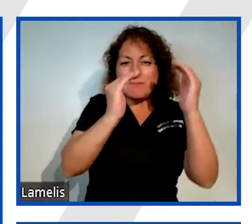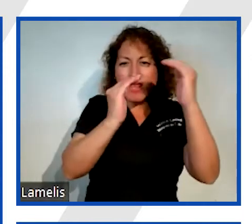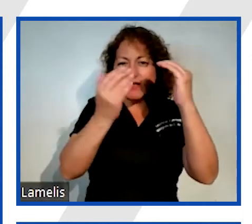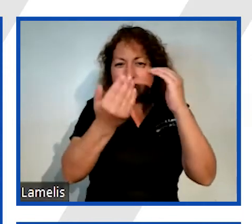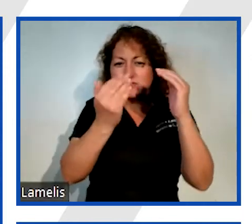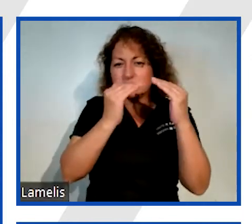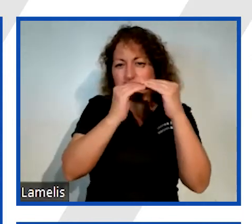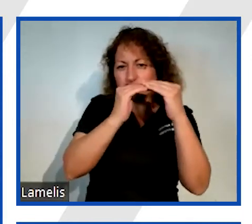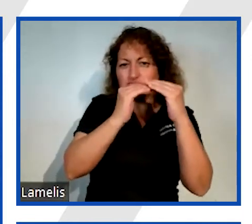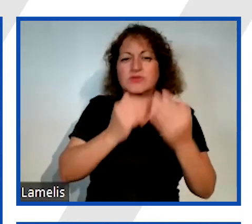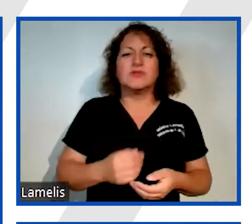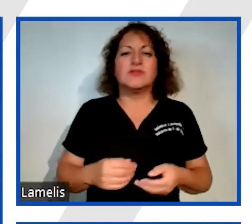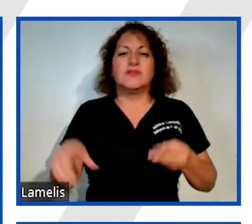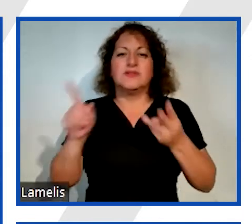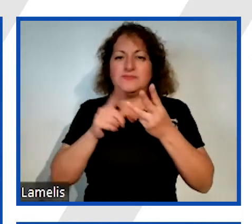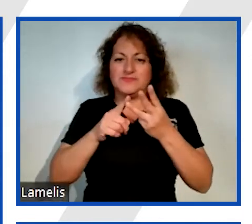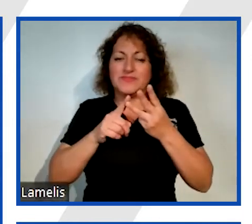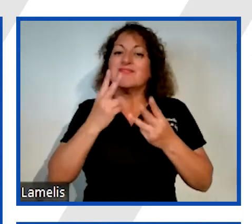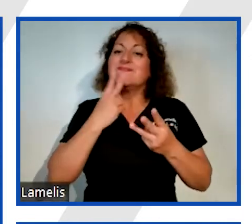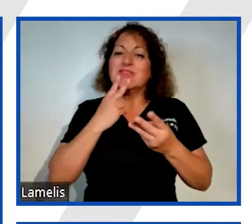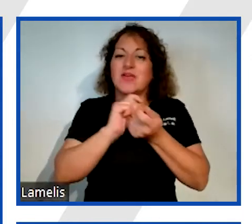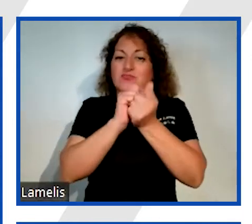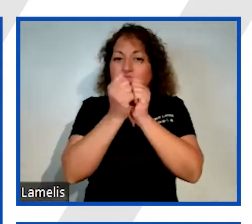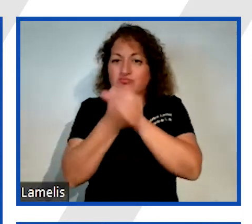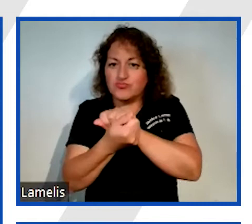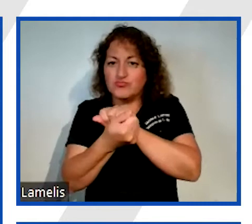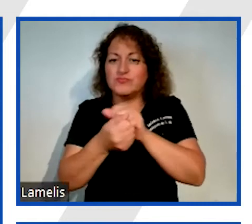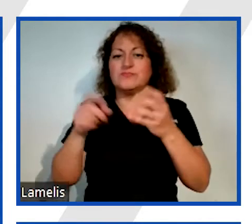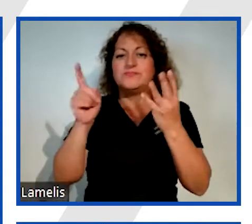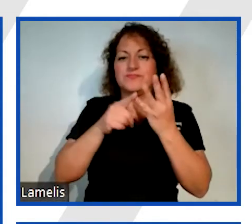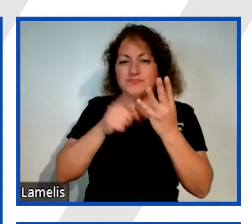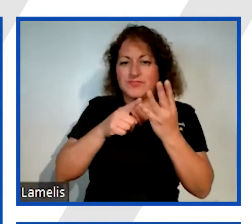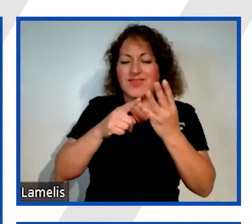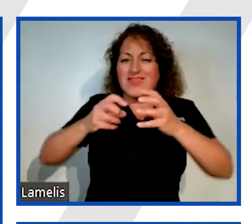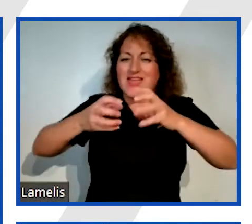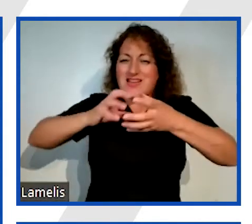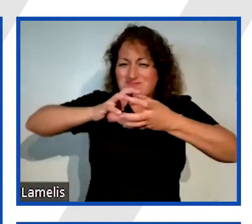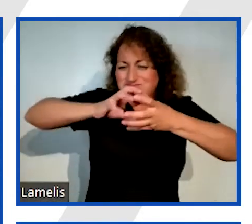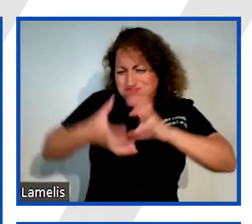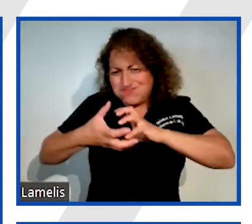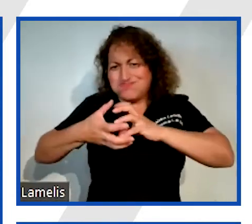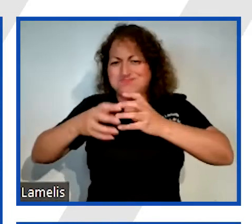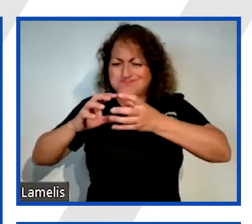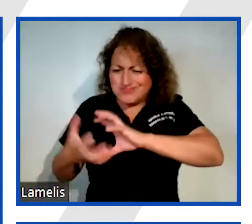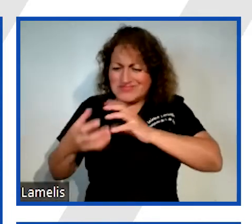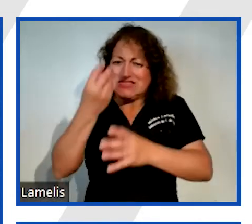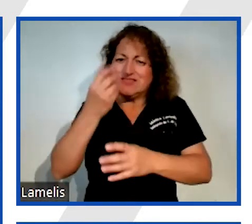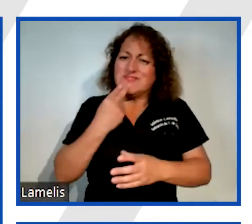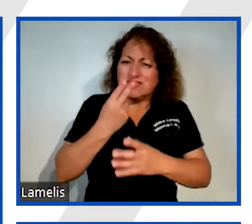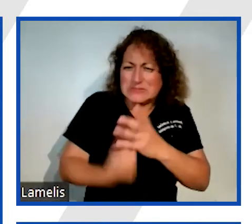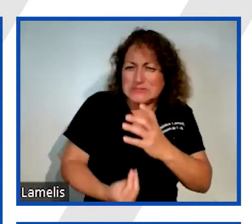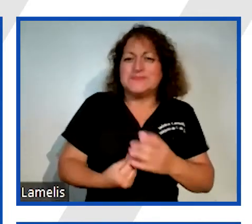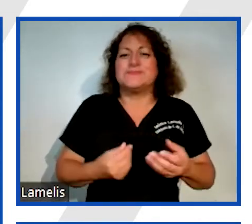cuarta parte de cataclismos y si donde todo se destruye y ocurre muy seguido spoiler después